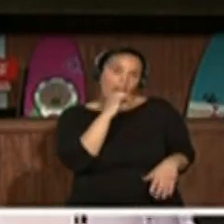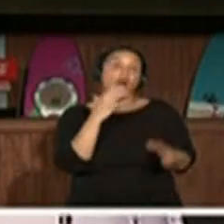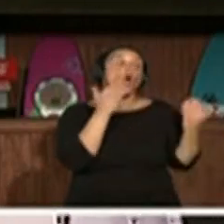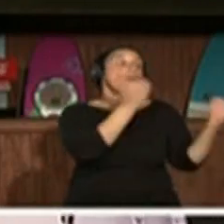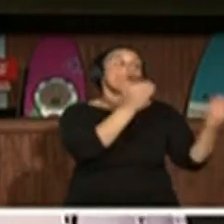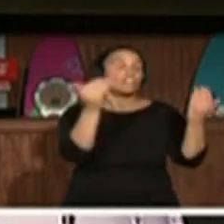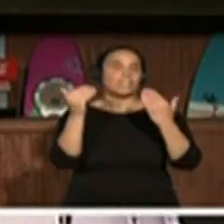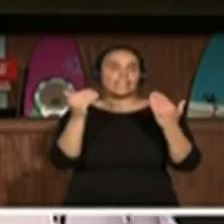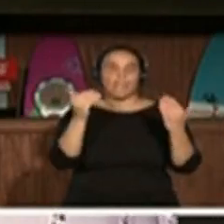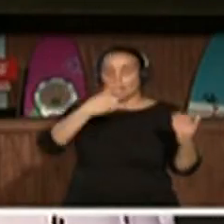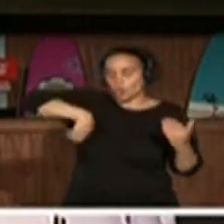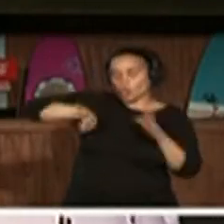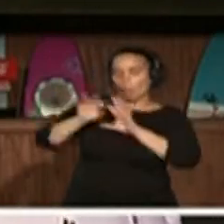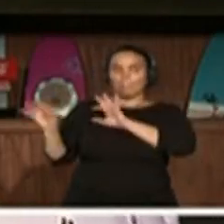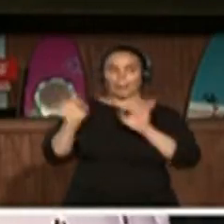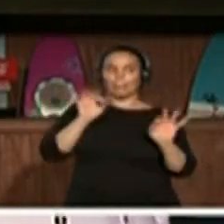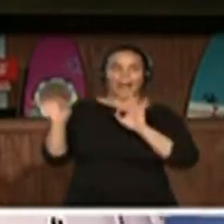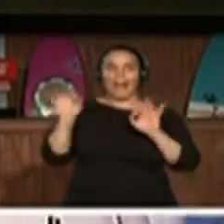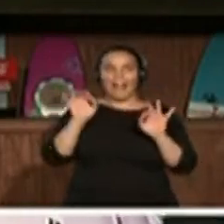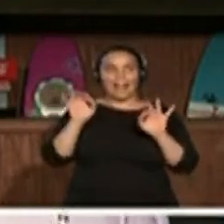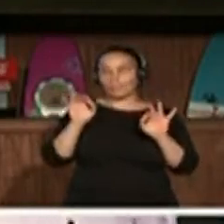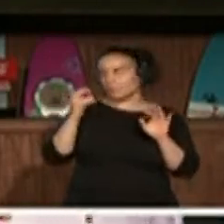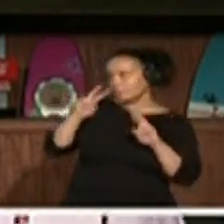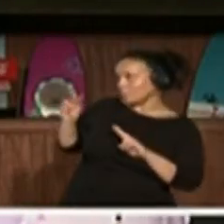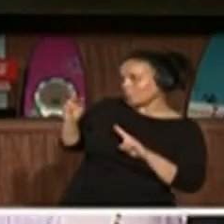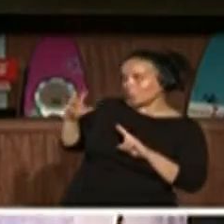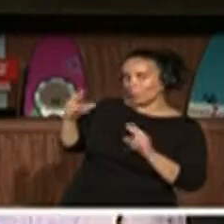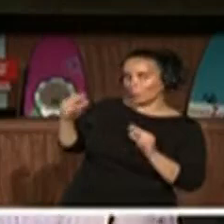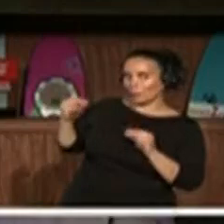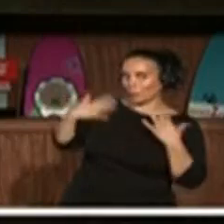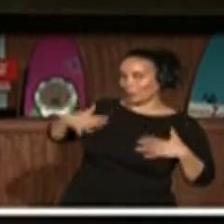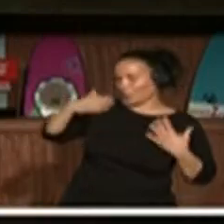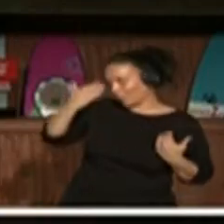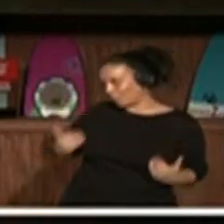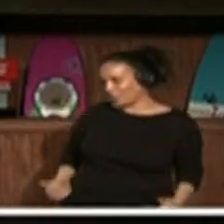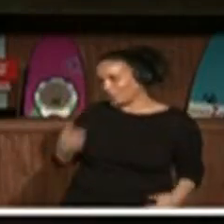estamos colocando aquí, los muchachos, chiquitas pintas. ¡Ay!